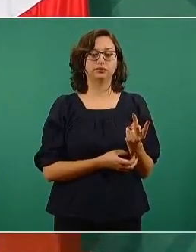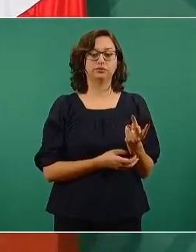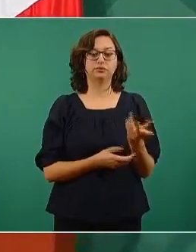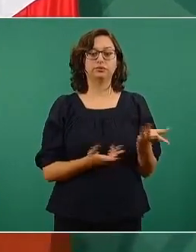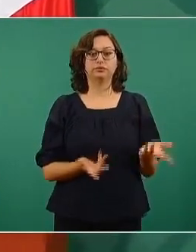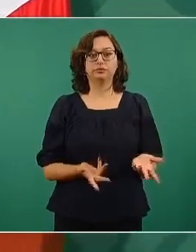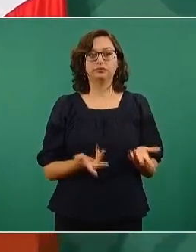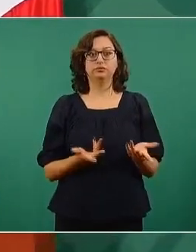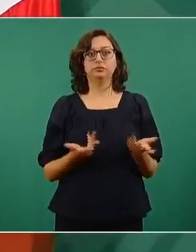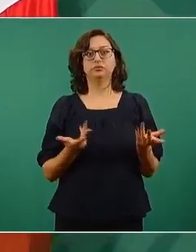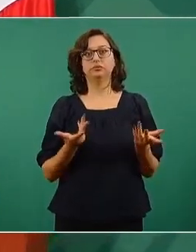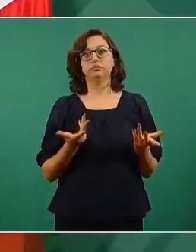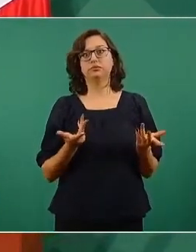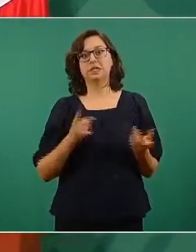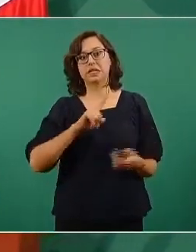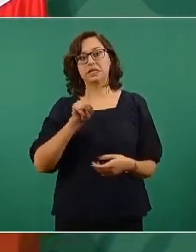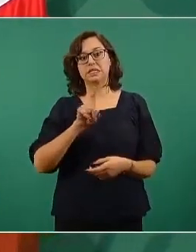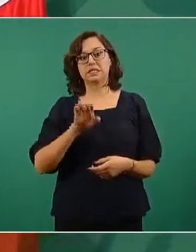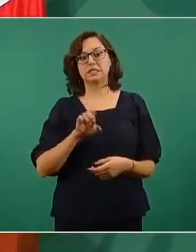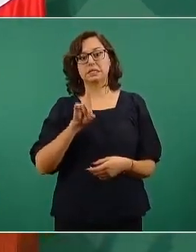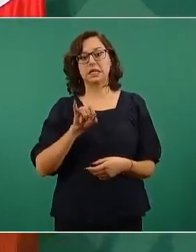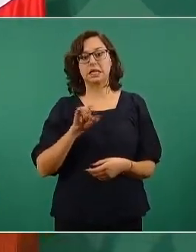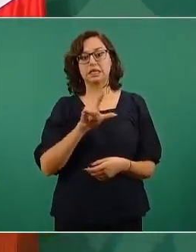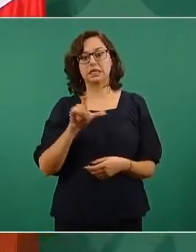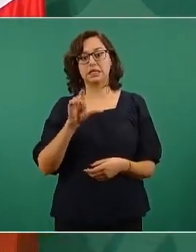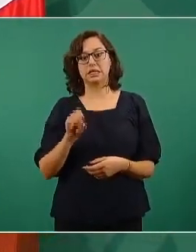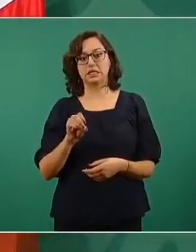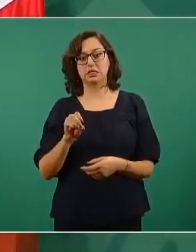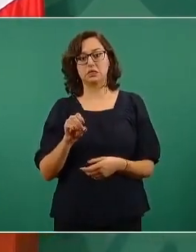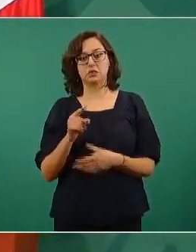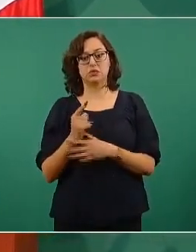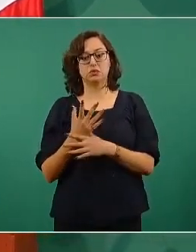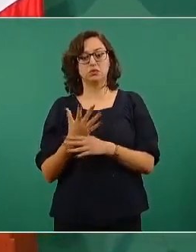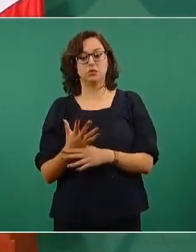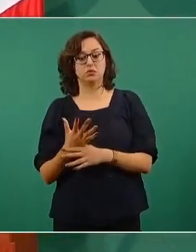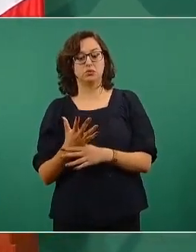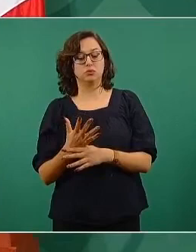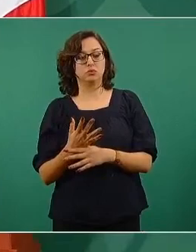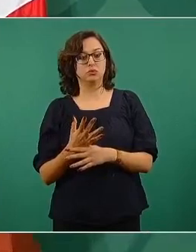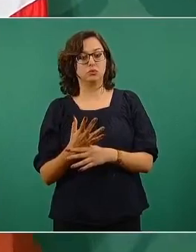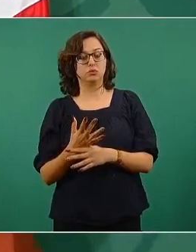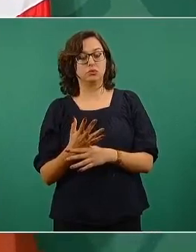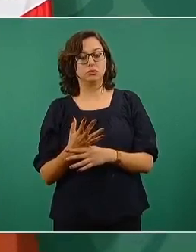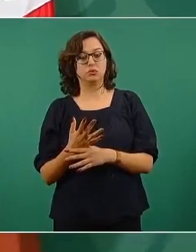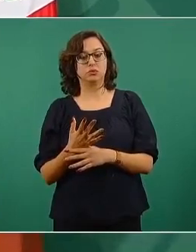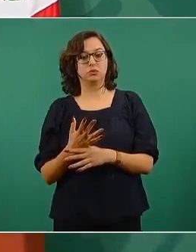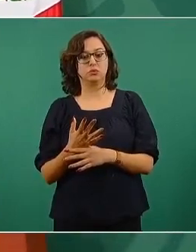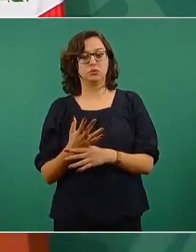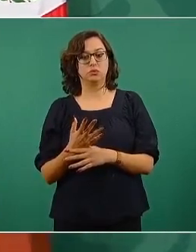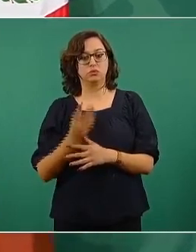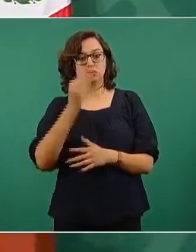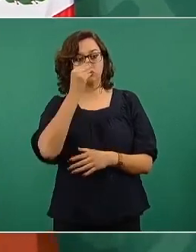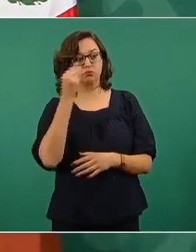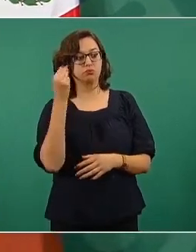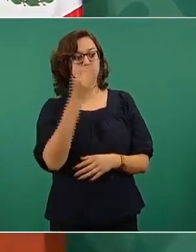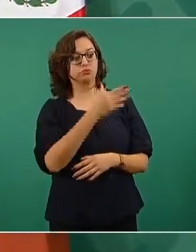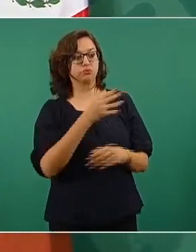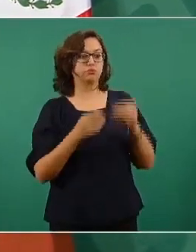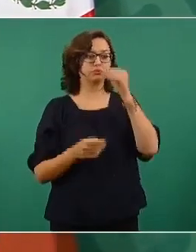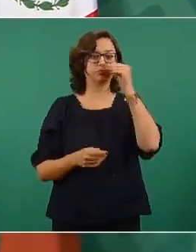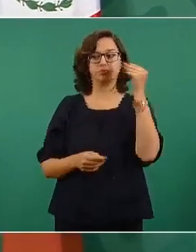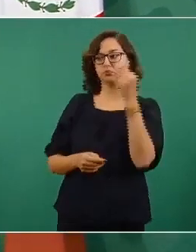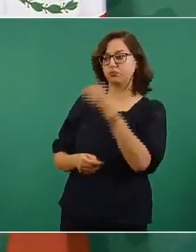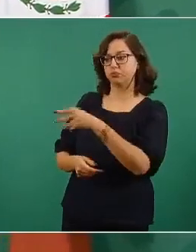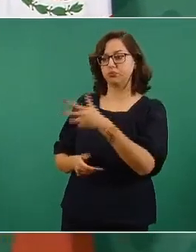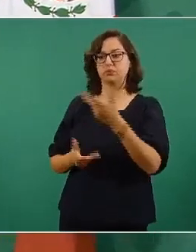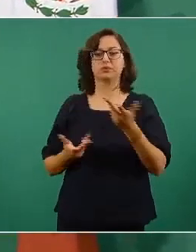sedillistas dicen de que los salinistas sí le echan la culpa a Zedillo, diciendo que la